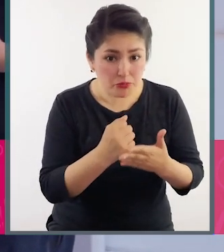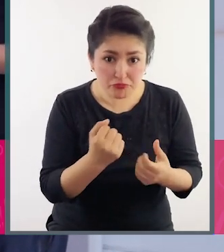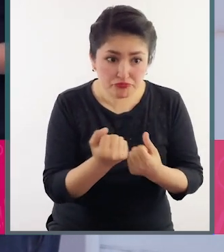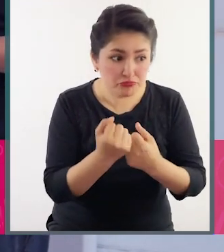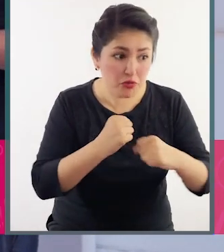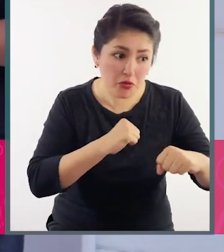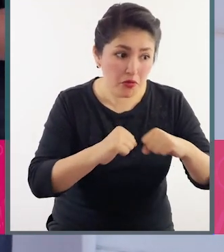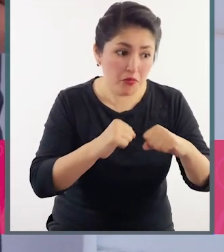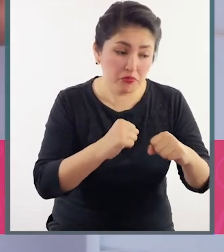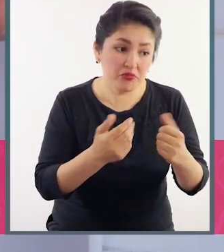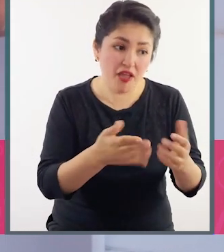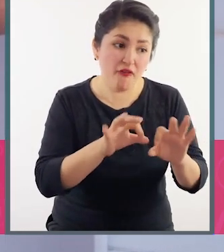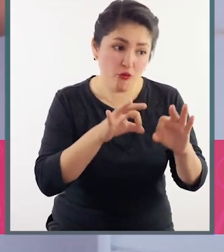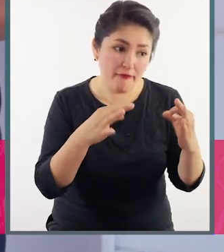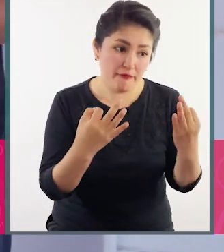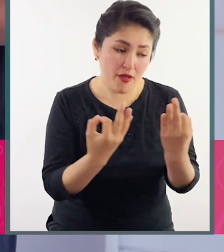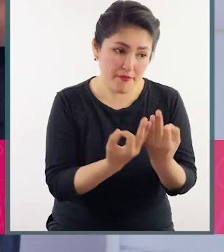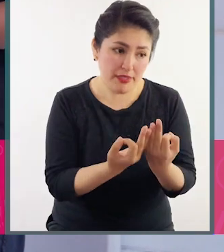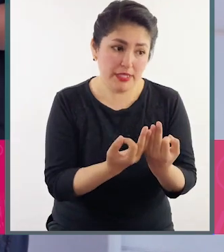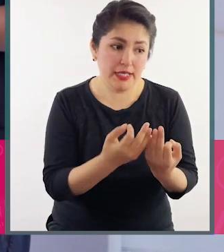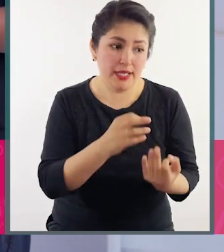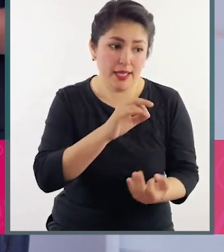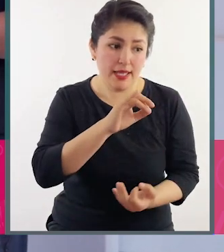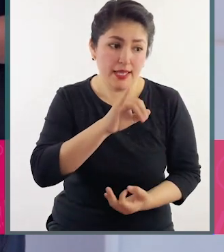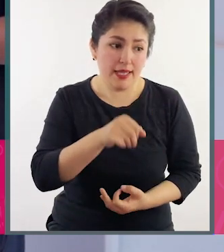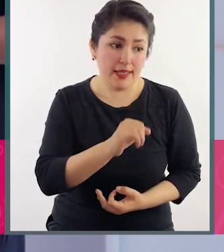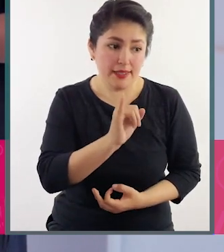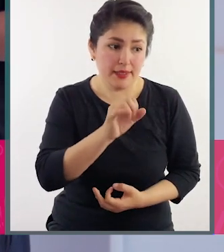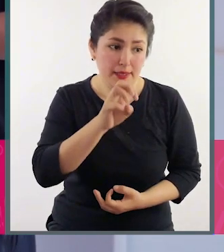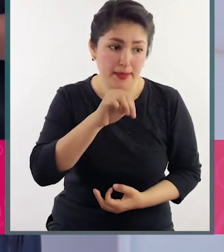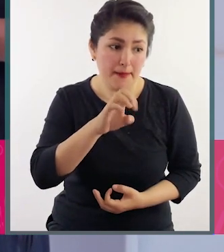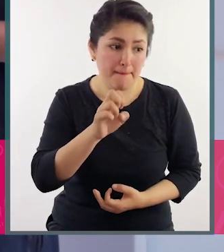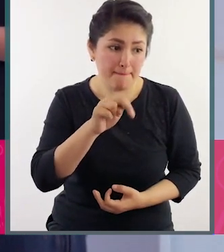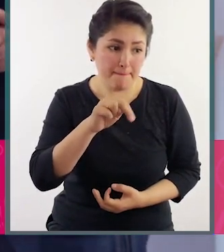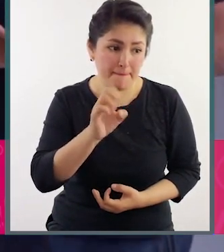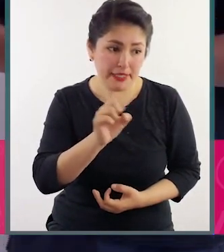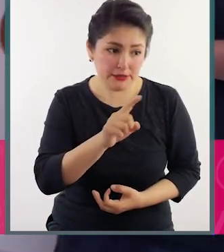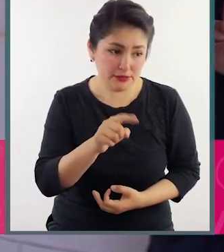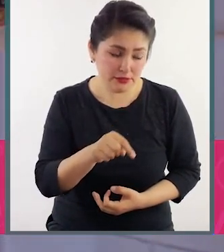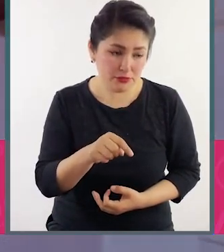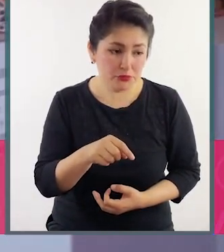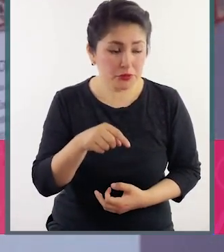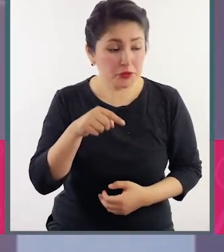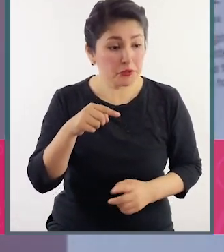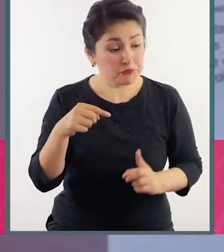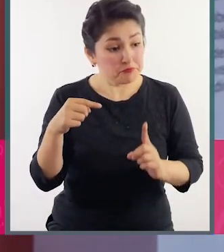hogar a una familia, ¿no? A la familia Jiménez. Él